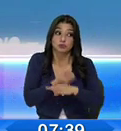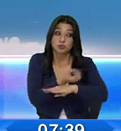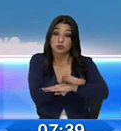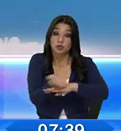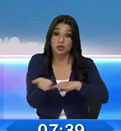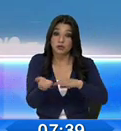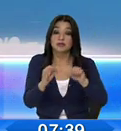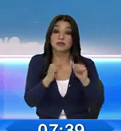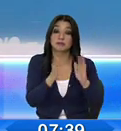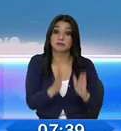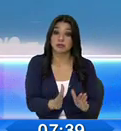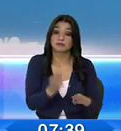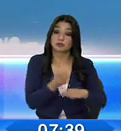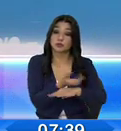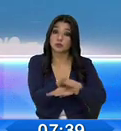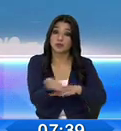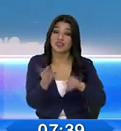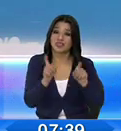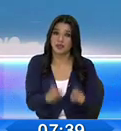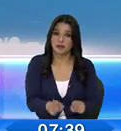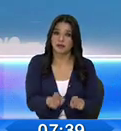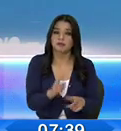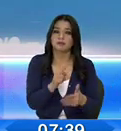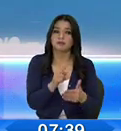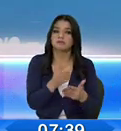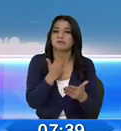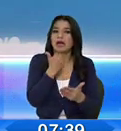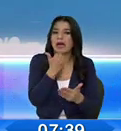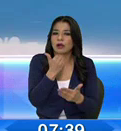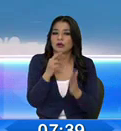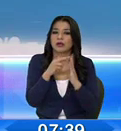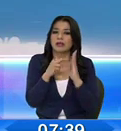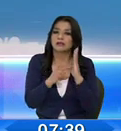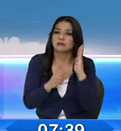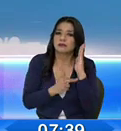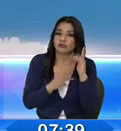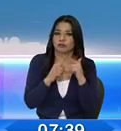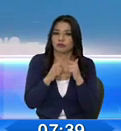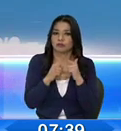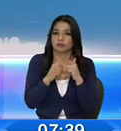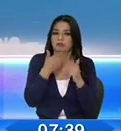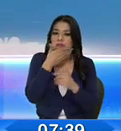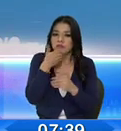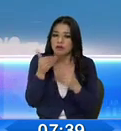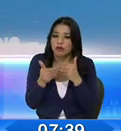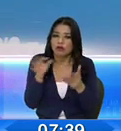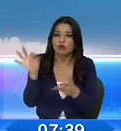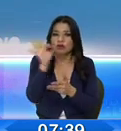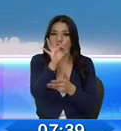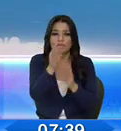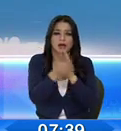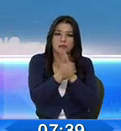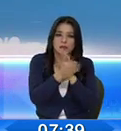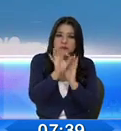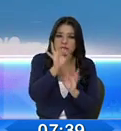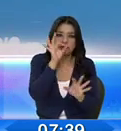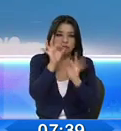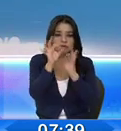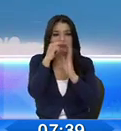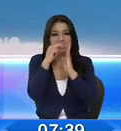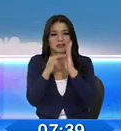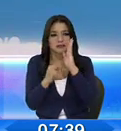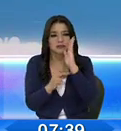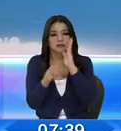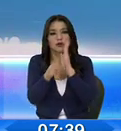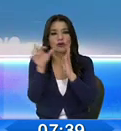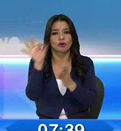los señores asambleístas tiene que ser en aumentar prohibiciones en aumentar requisitos en mejorar los filtros de méritos que se incorpore a